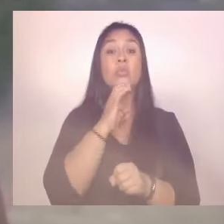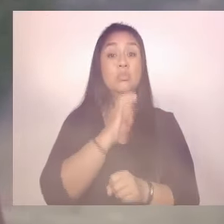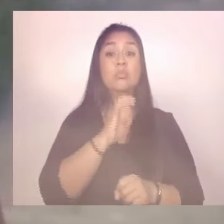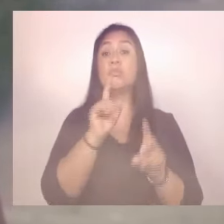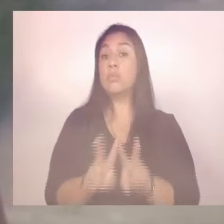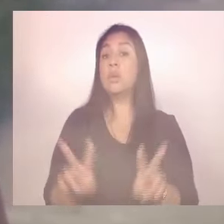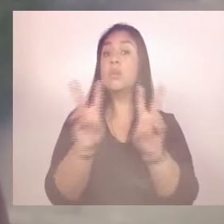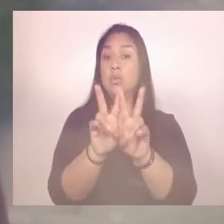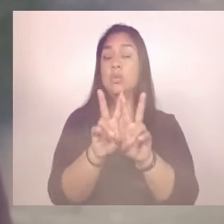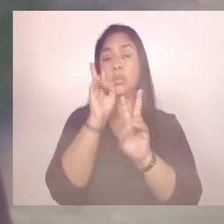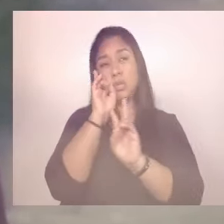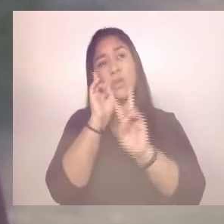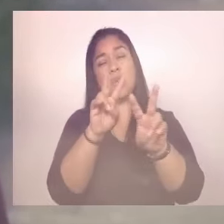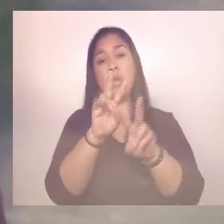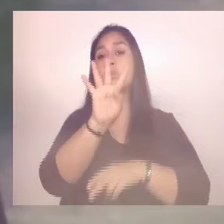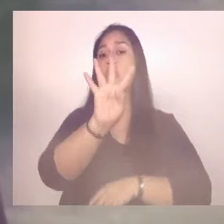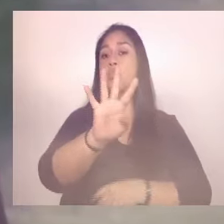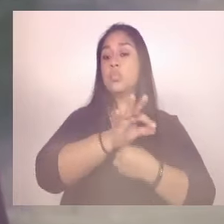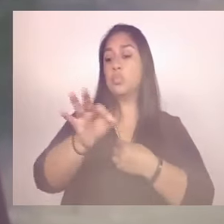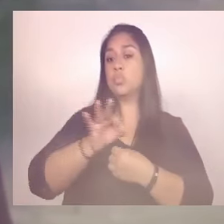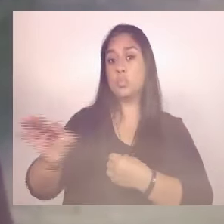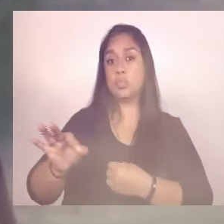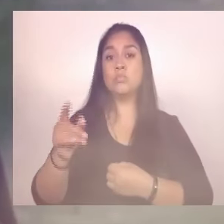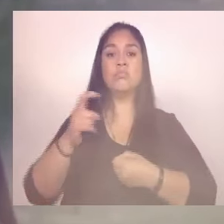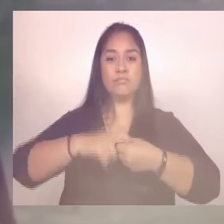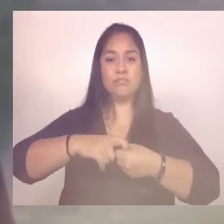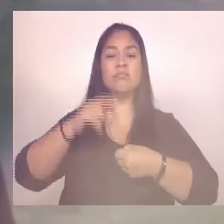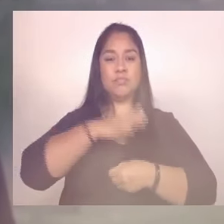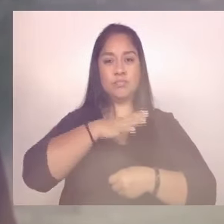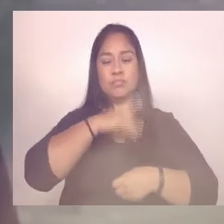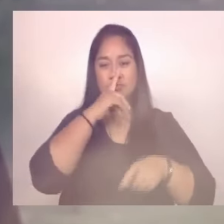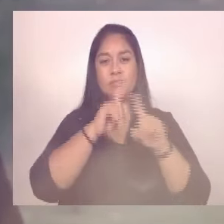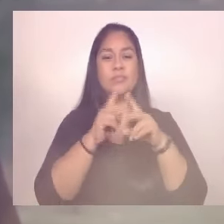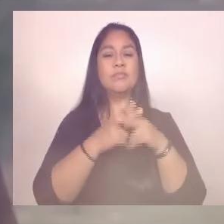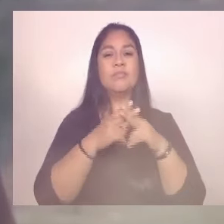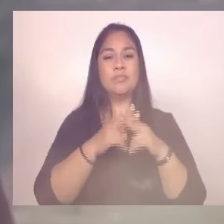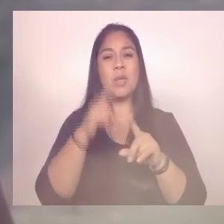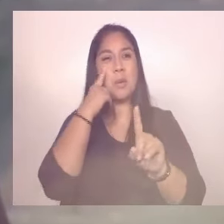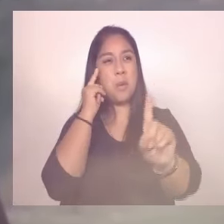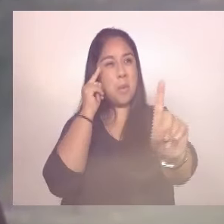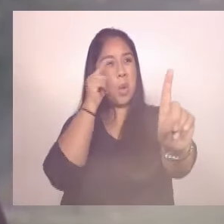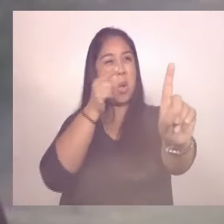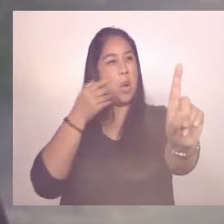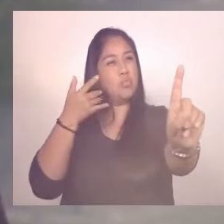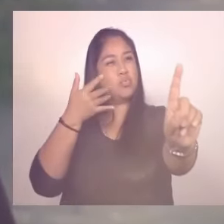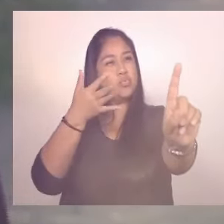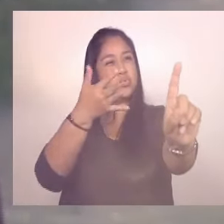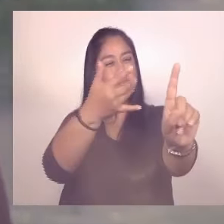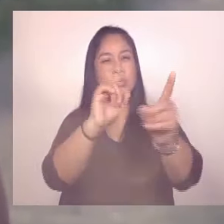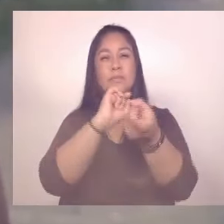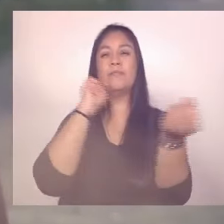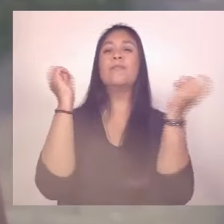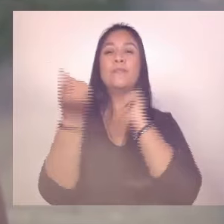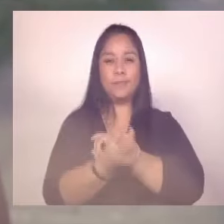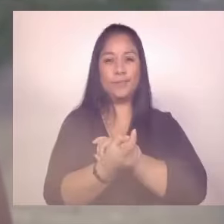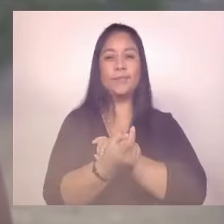los valores y la visión de estos cuatro pueblos los instrumentos que tenemos para navegar el mar de la